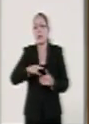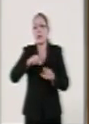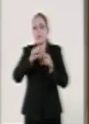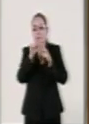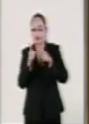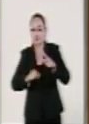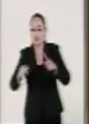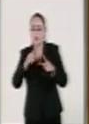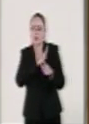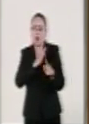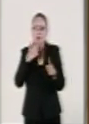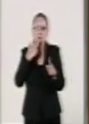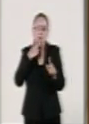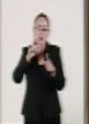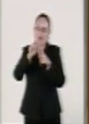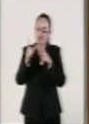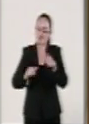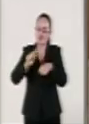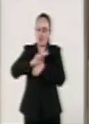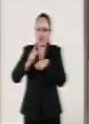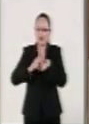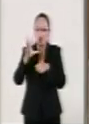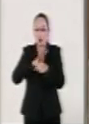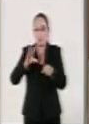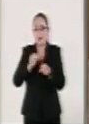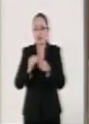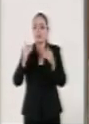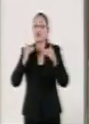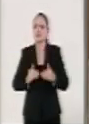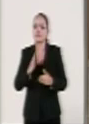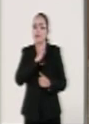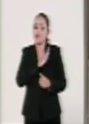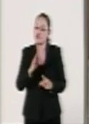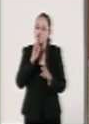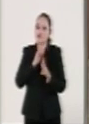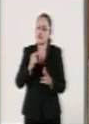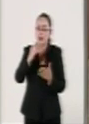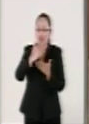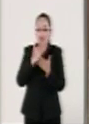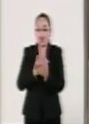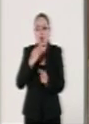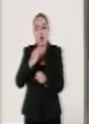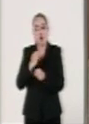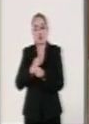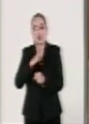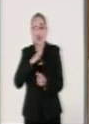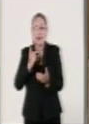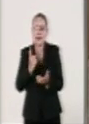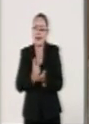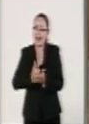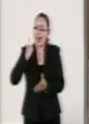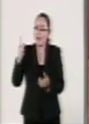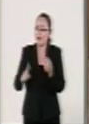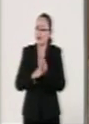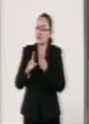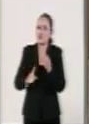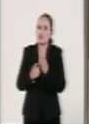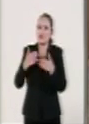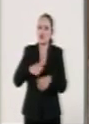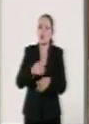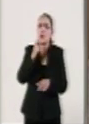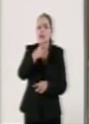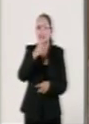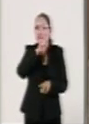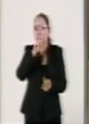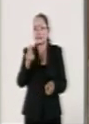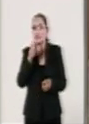aplicabilidad en todo el país y resolver el grave problema que tenemos hoy respecto de las faltas